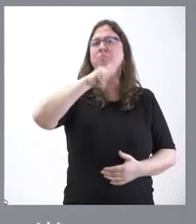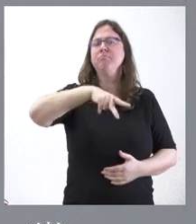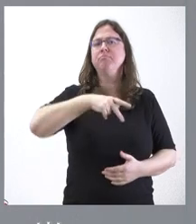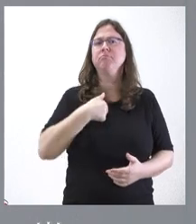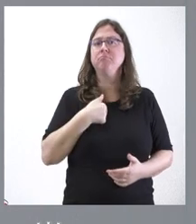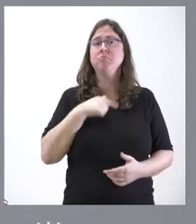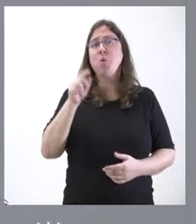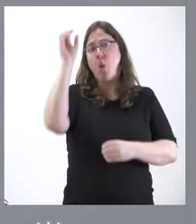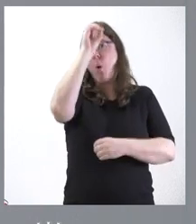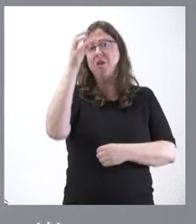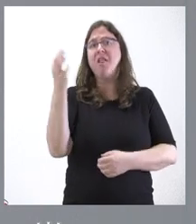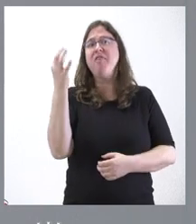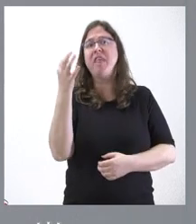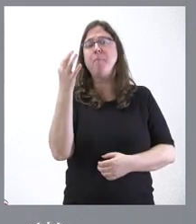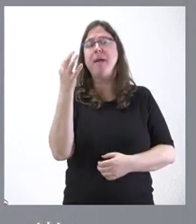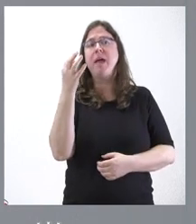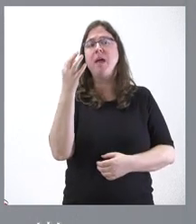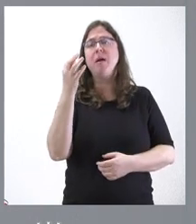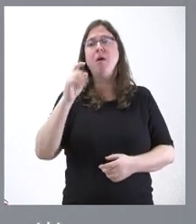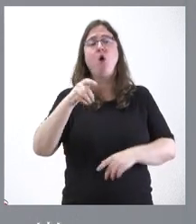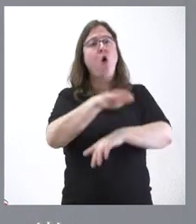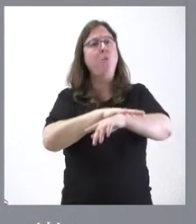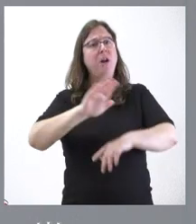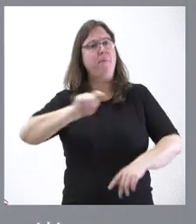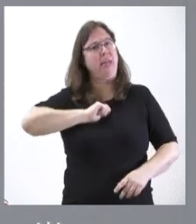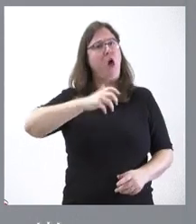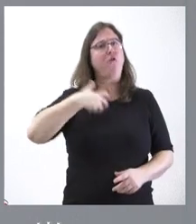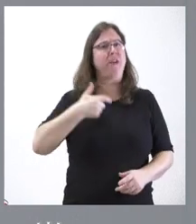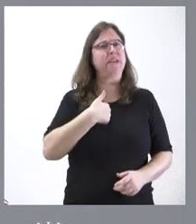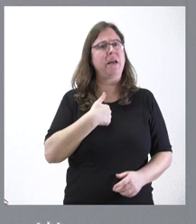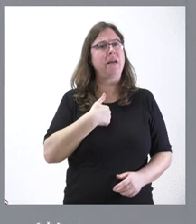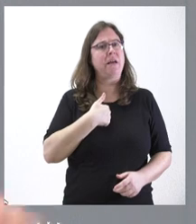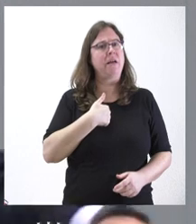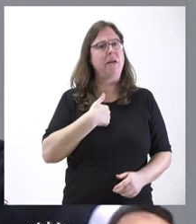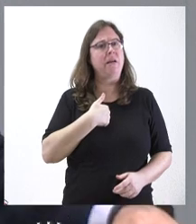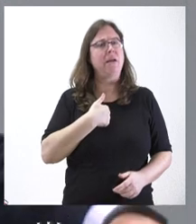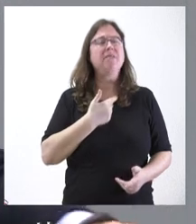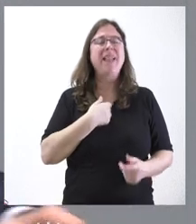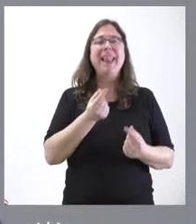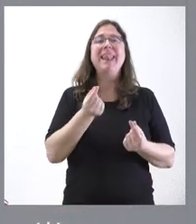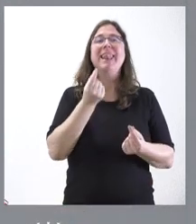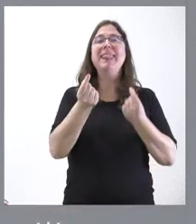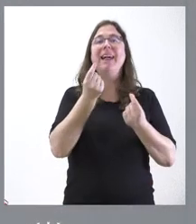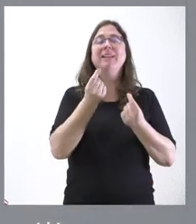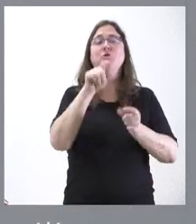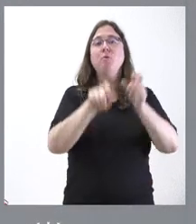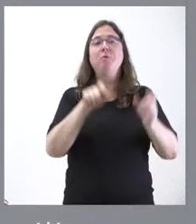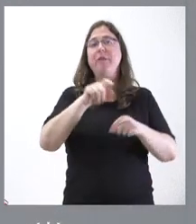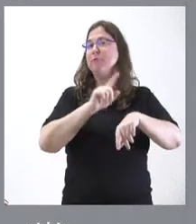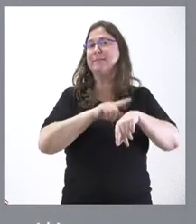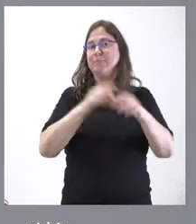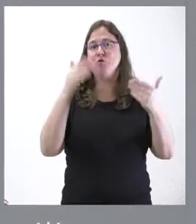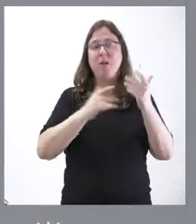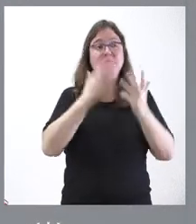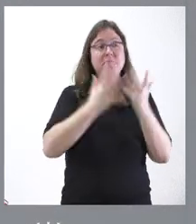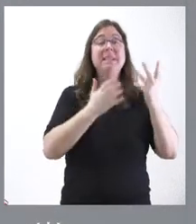a su juicio tiene que ser ofendida por parte del gobierno de España los datos de población es que no hemos tenido tiempo de analizarlo si si